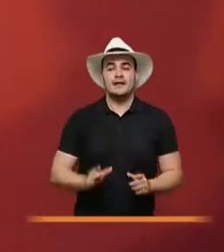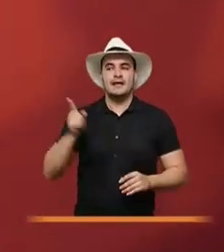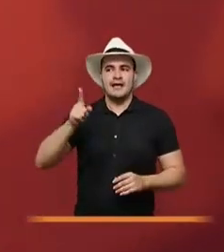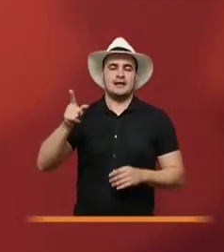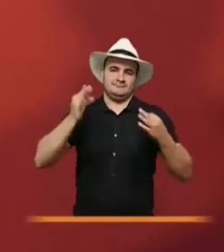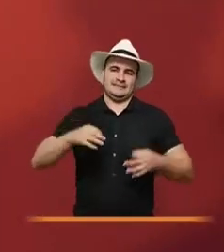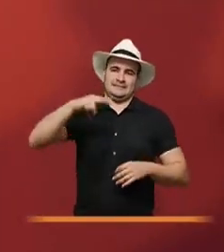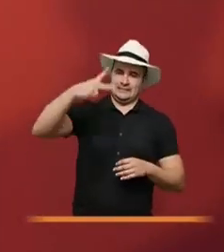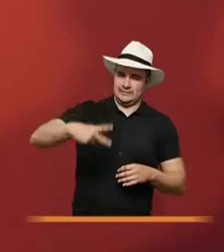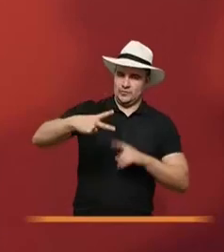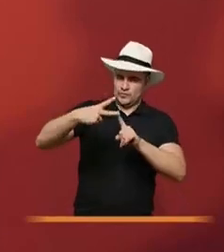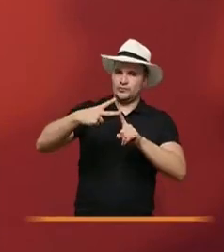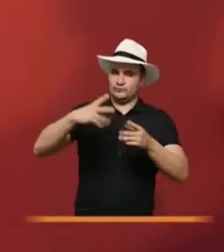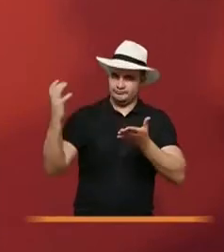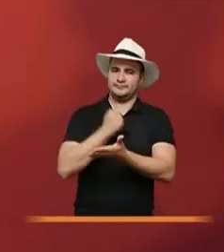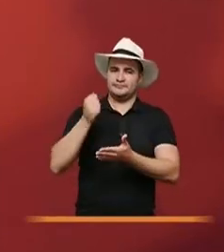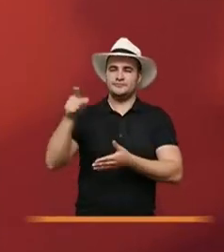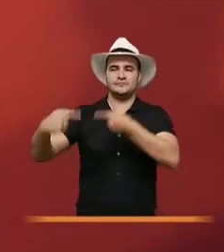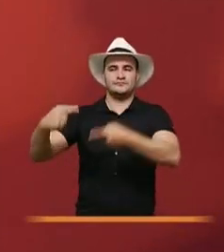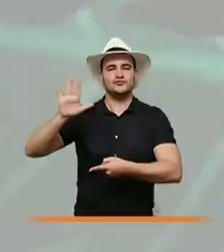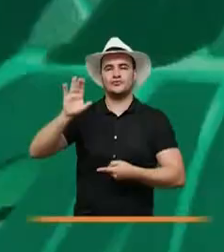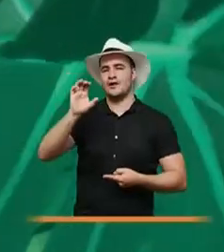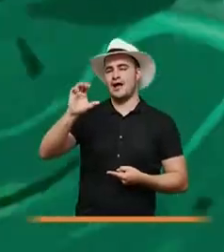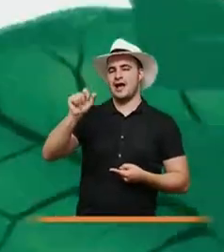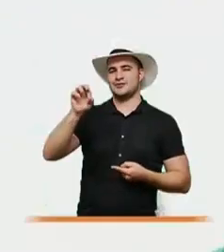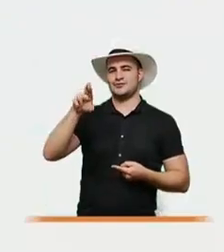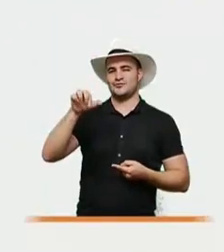del festival nacional de la trova de astro col